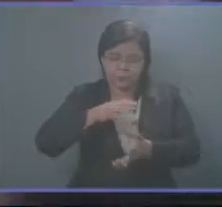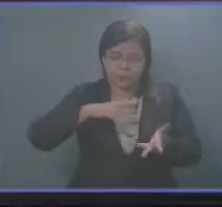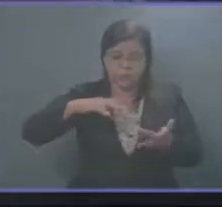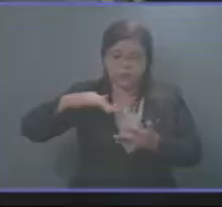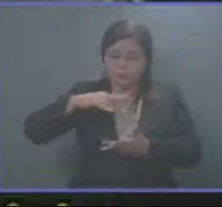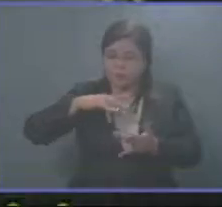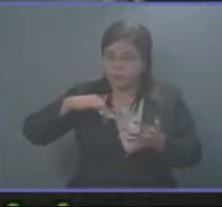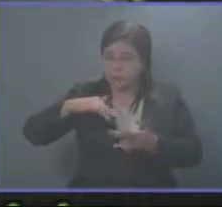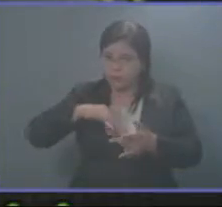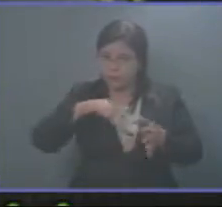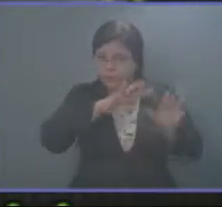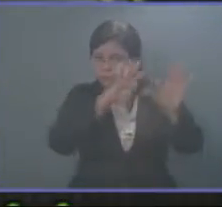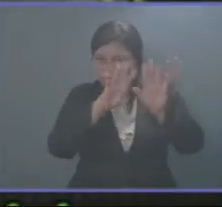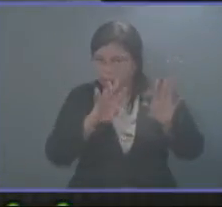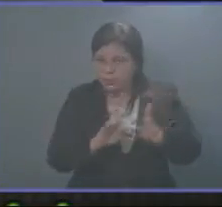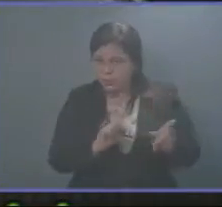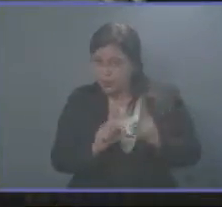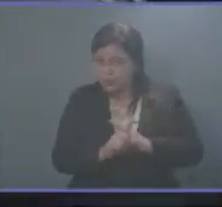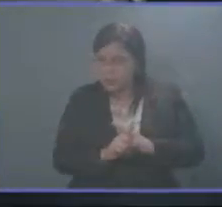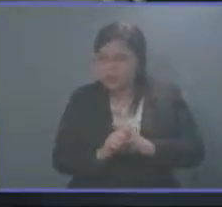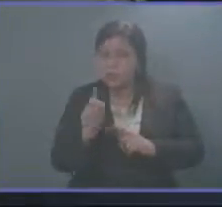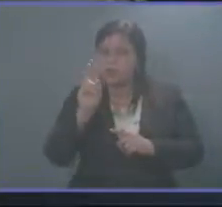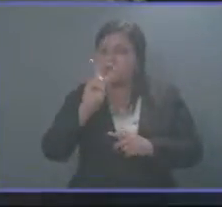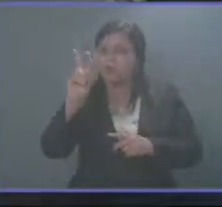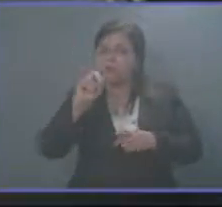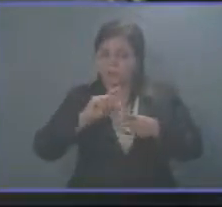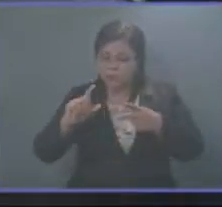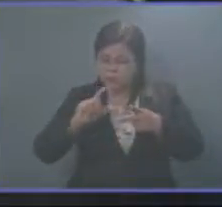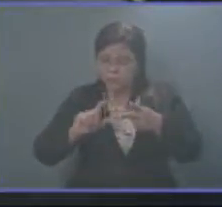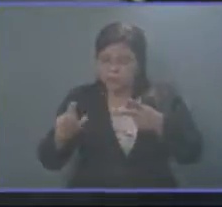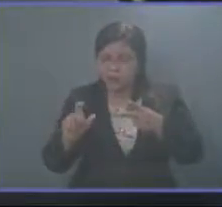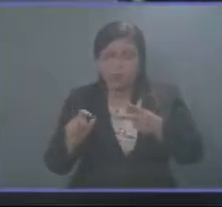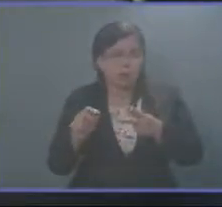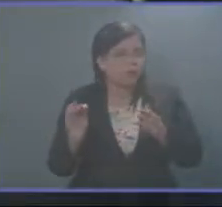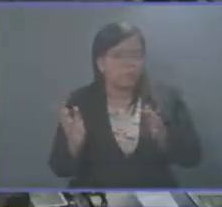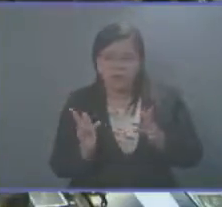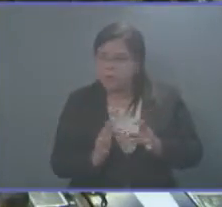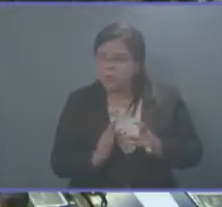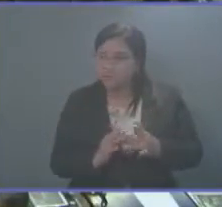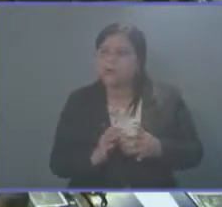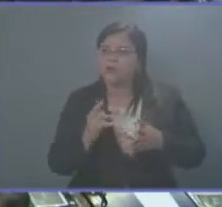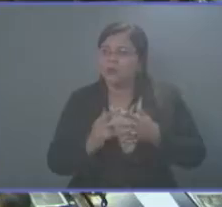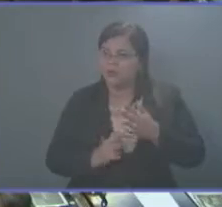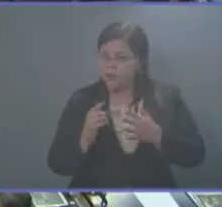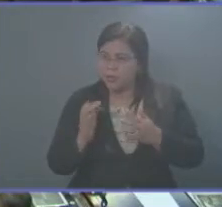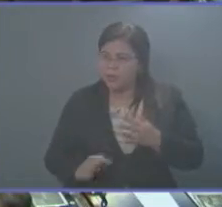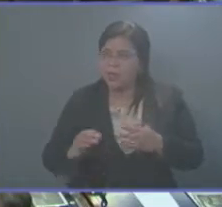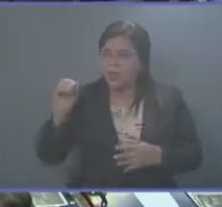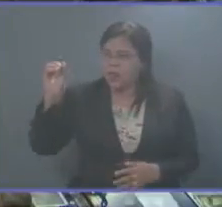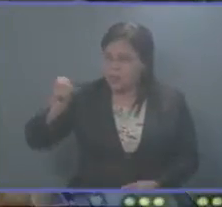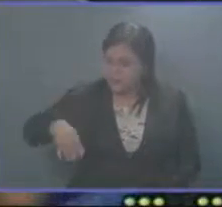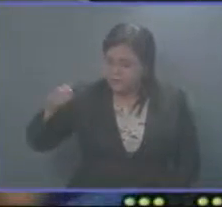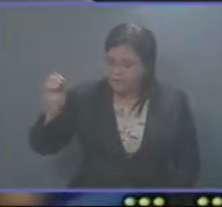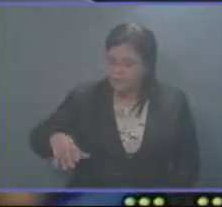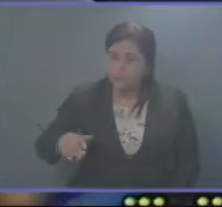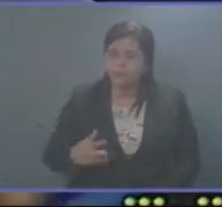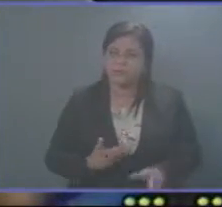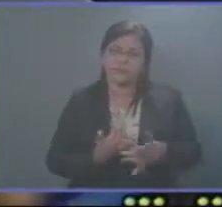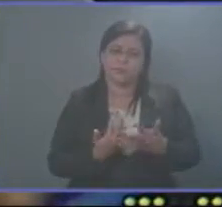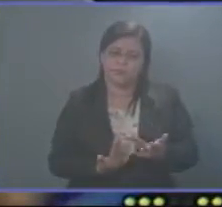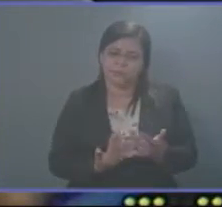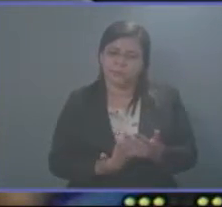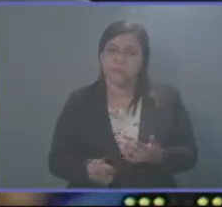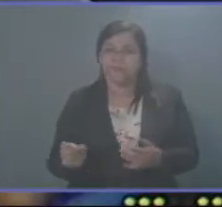llevamos 2 semanas de no reunirnos, mientras tenemos ahí pendiente la ley de desechos sólidos, otro